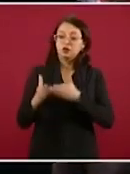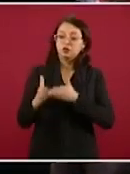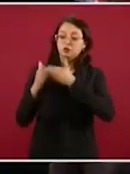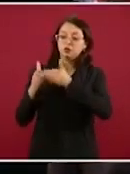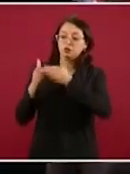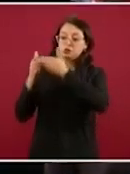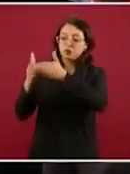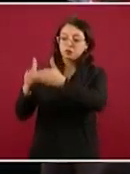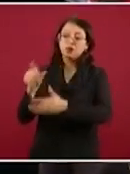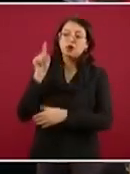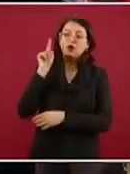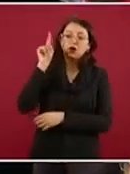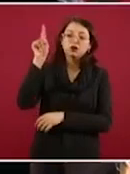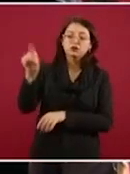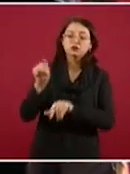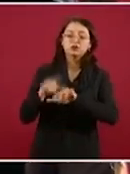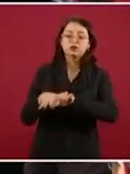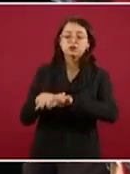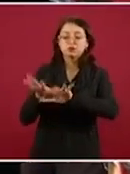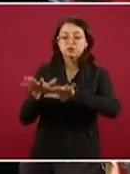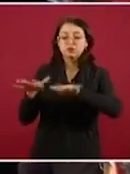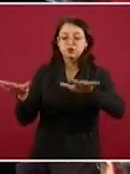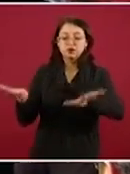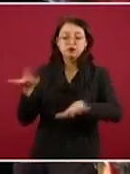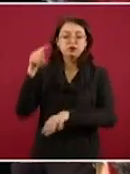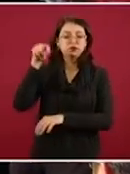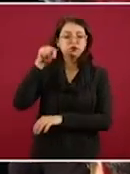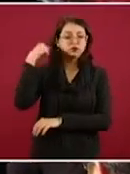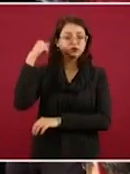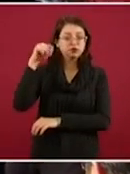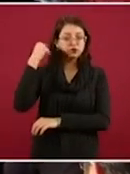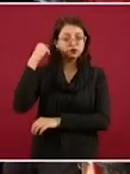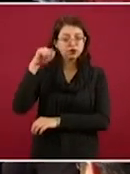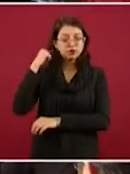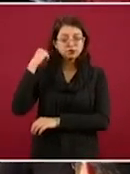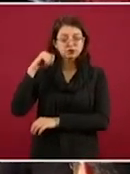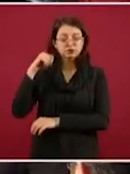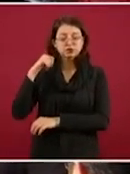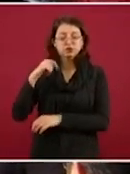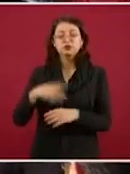que están en el litoral de Tabasco,